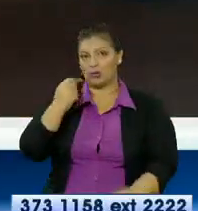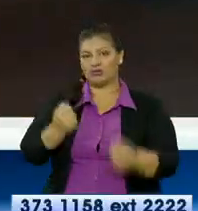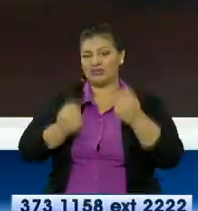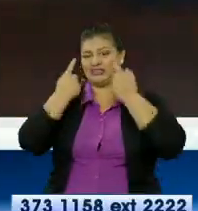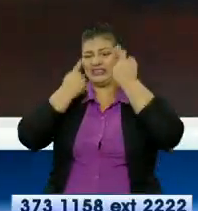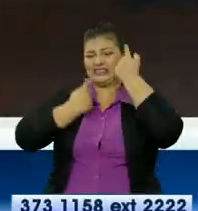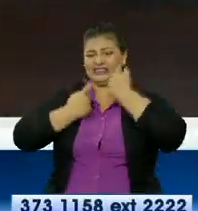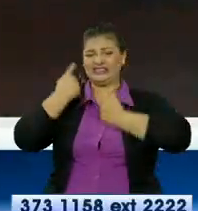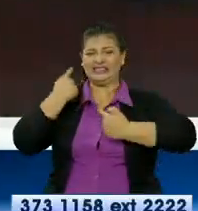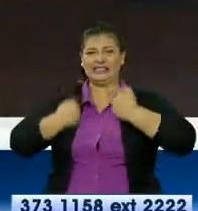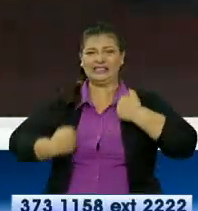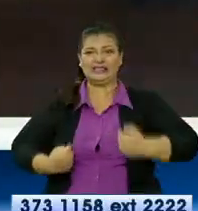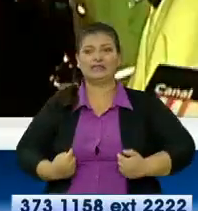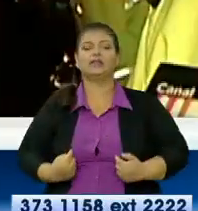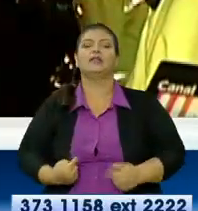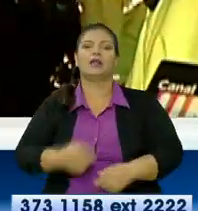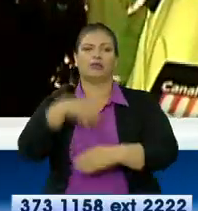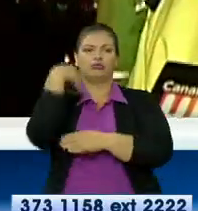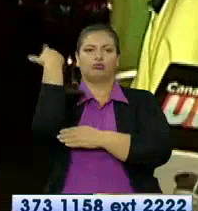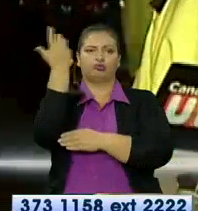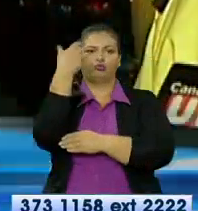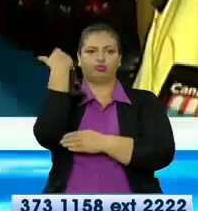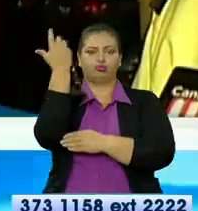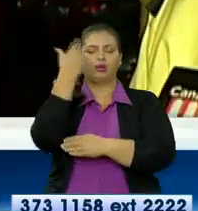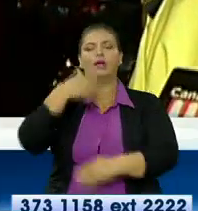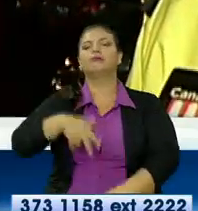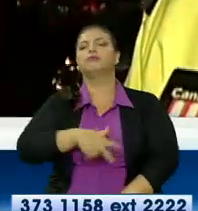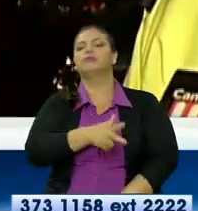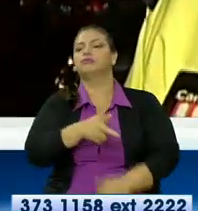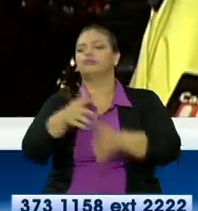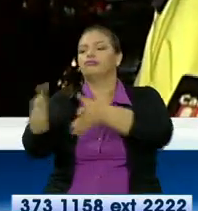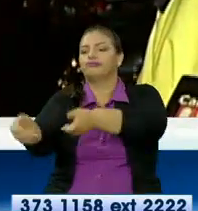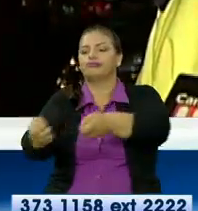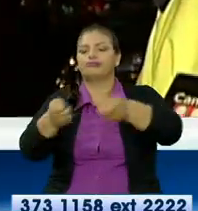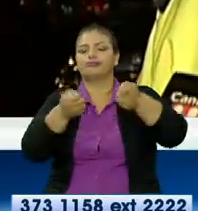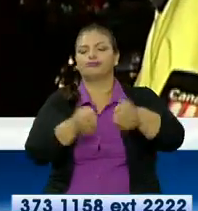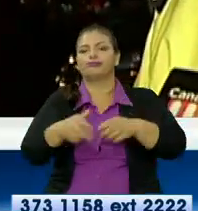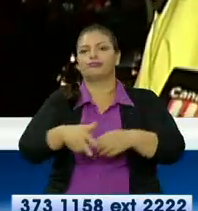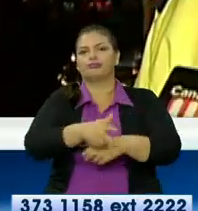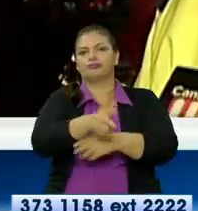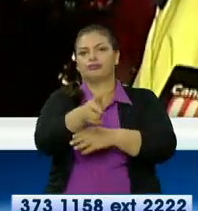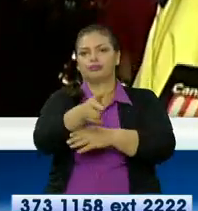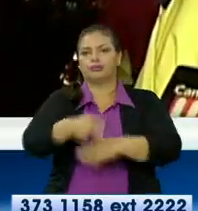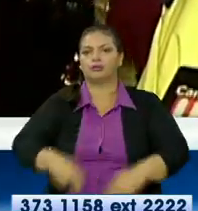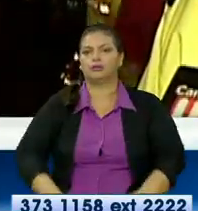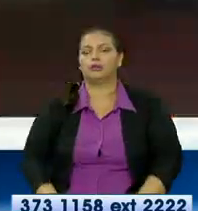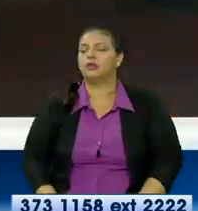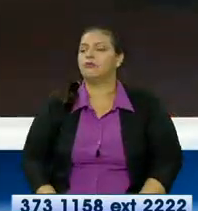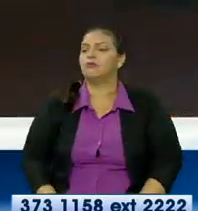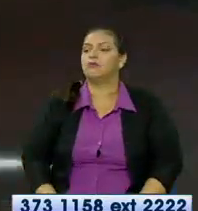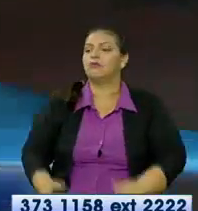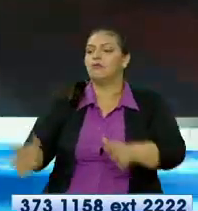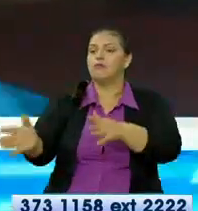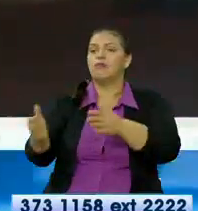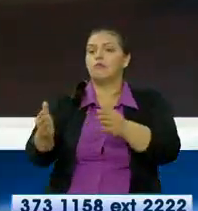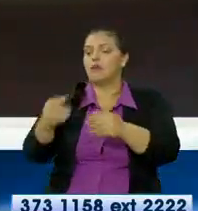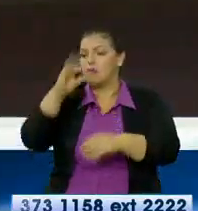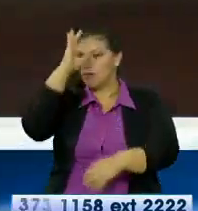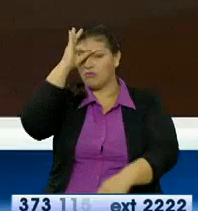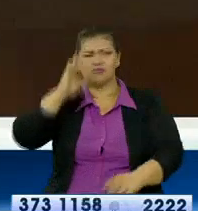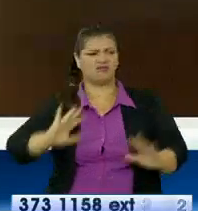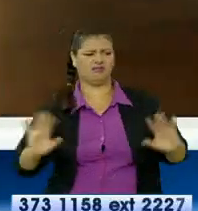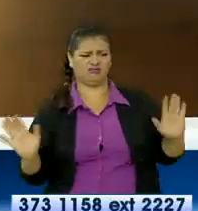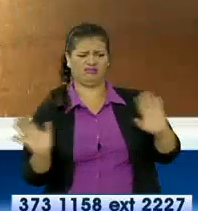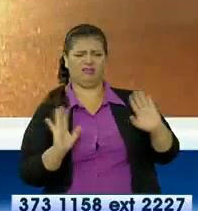fue asistido en el sitio. Hay una persona lesionada que se niega a ser trasladado a una casa asistencial. El que se